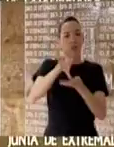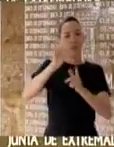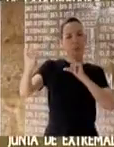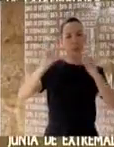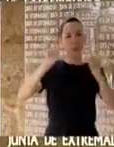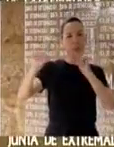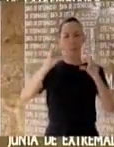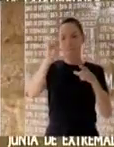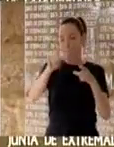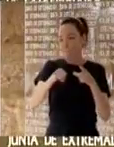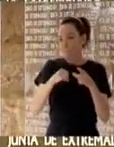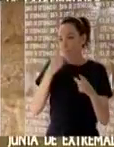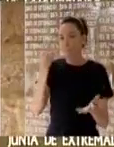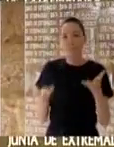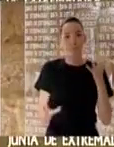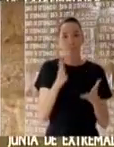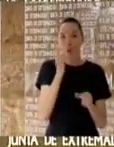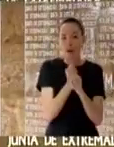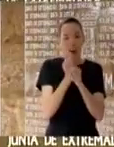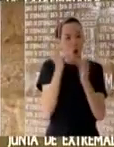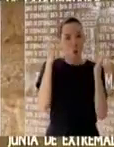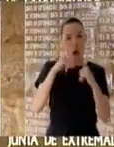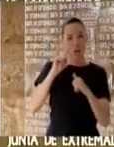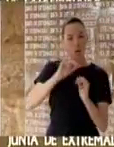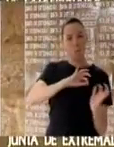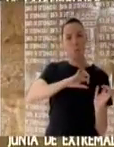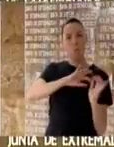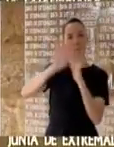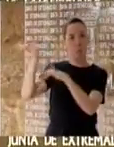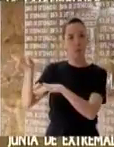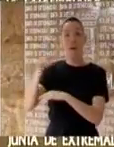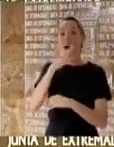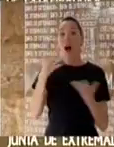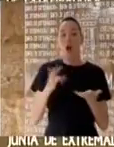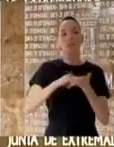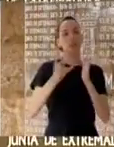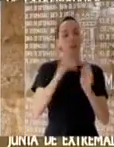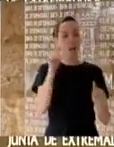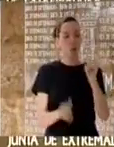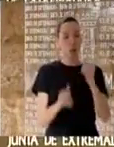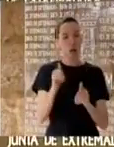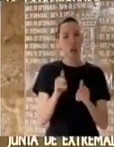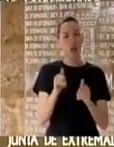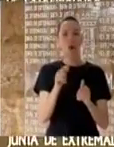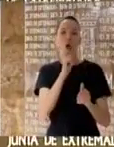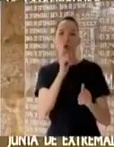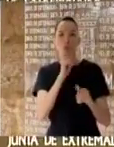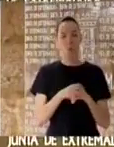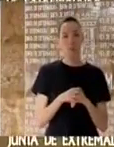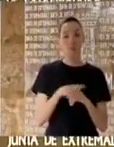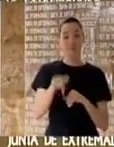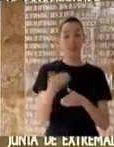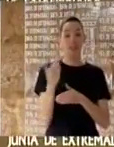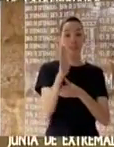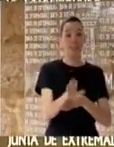quedando vacío como consecuencia de la falta de oportunidades. Tenemos un sistema electoral donde son elegidos nuestros representantes a través de